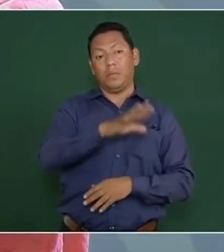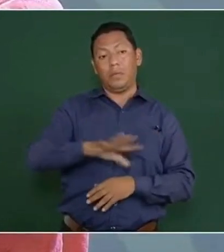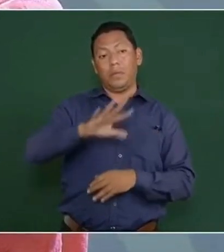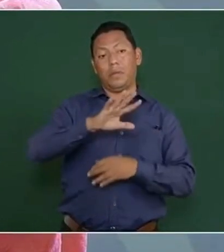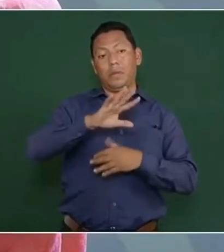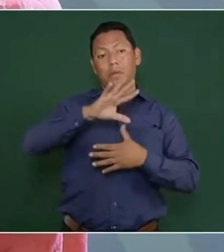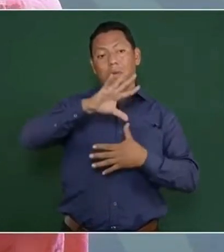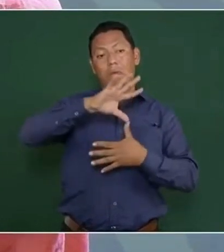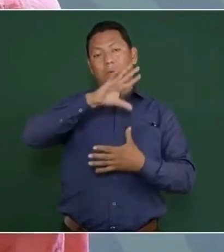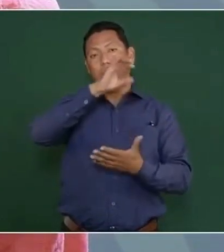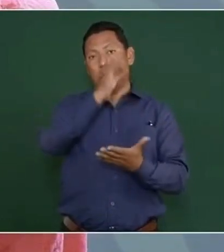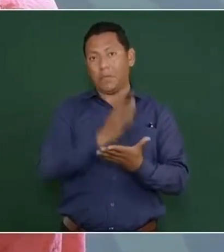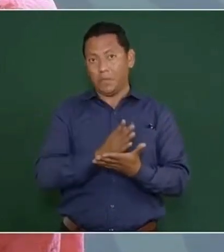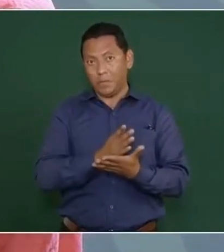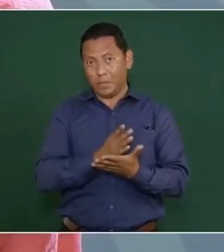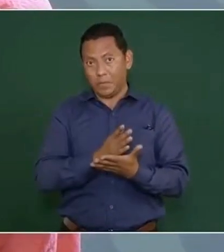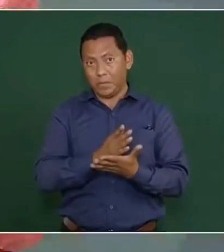y que